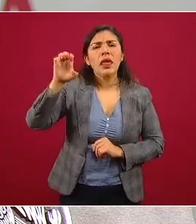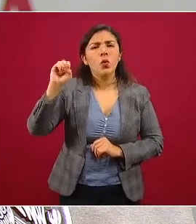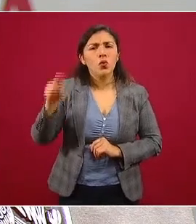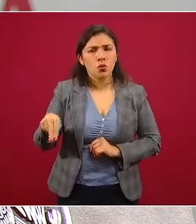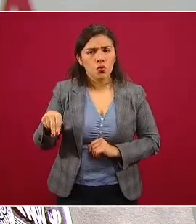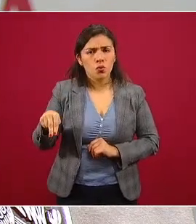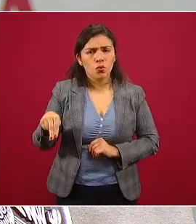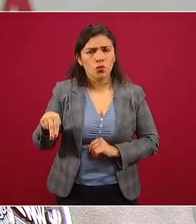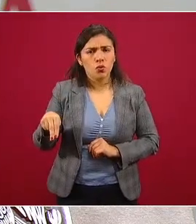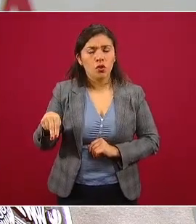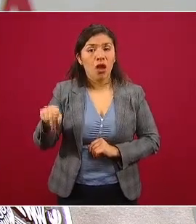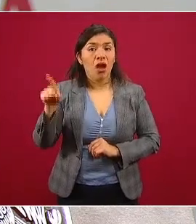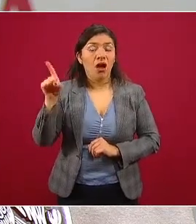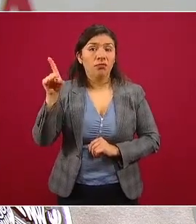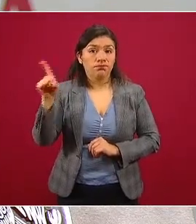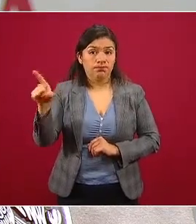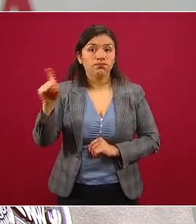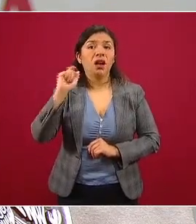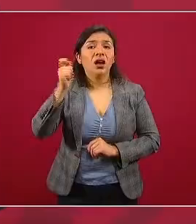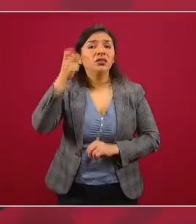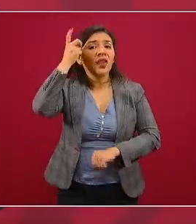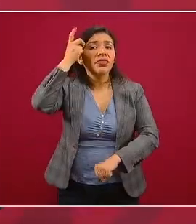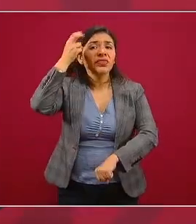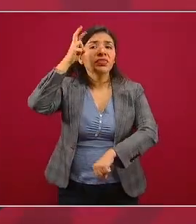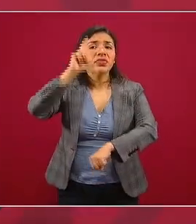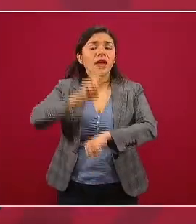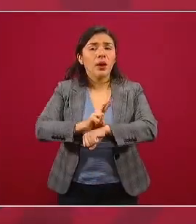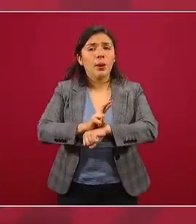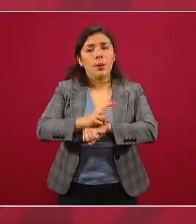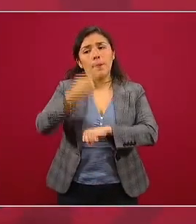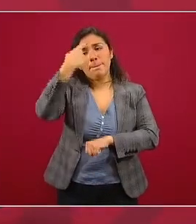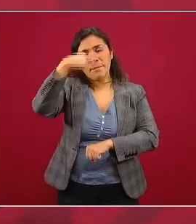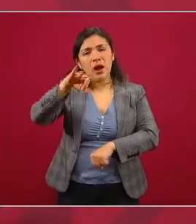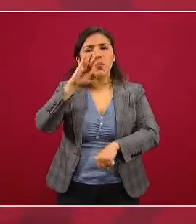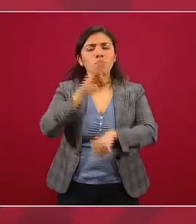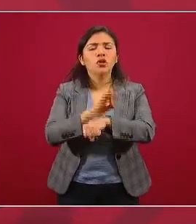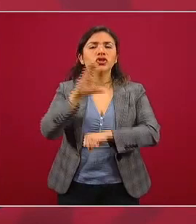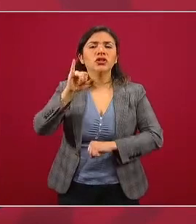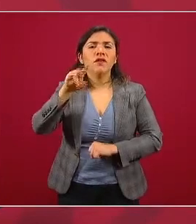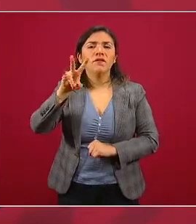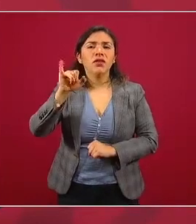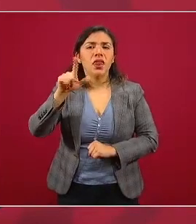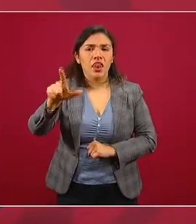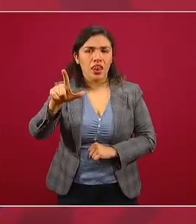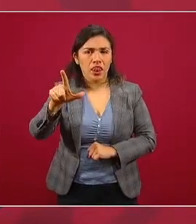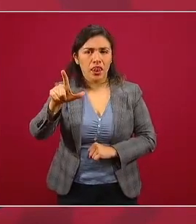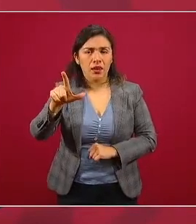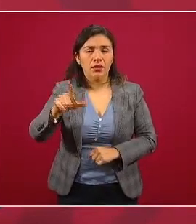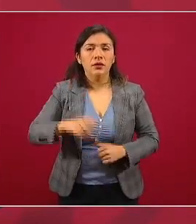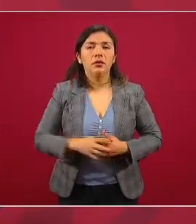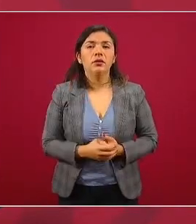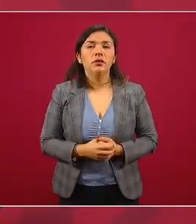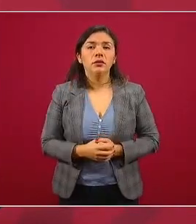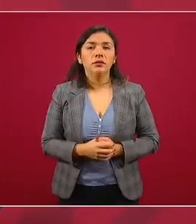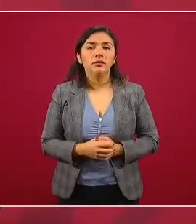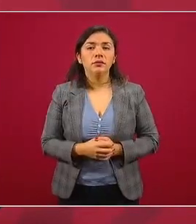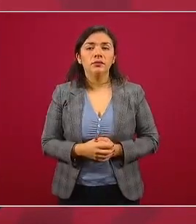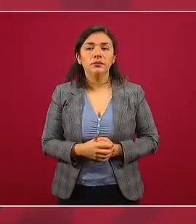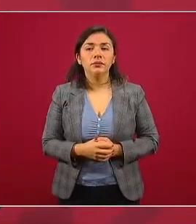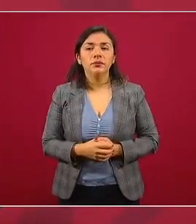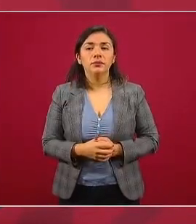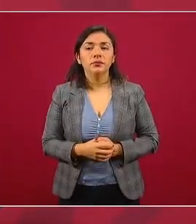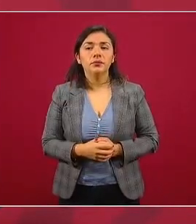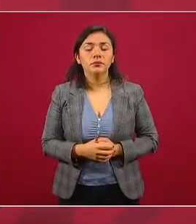que es el director de Protección Civil.